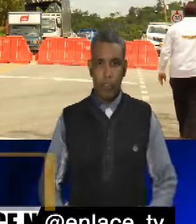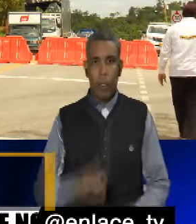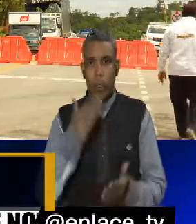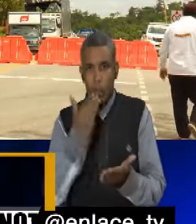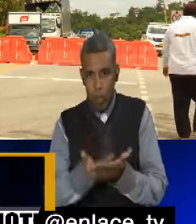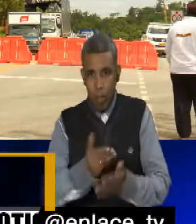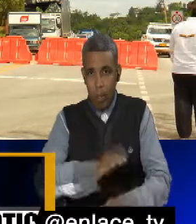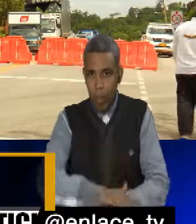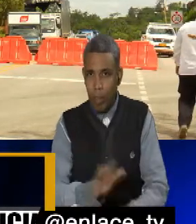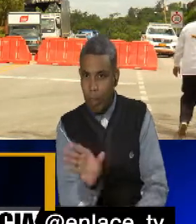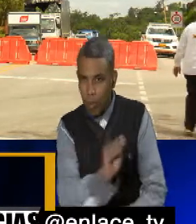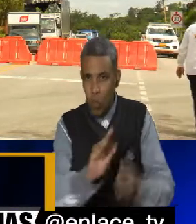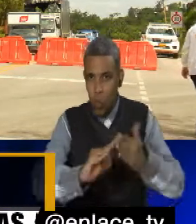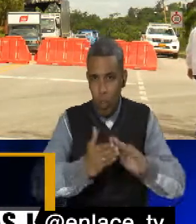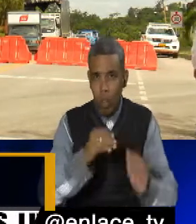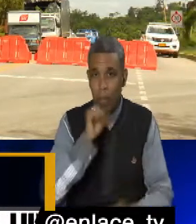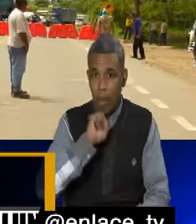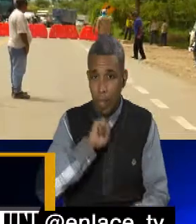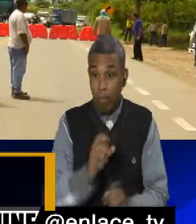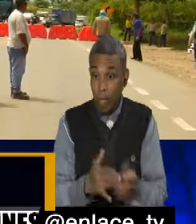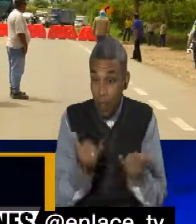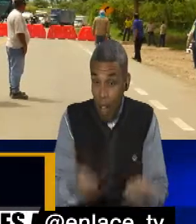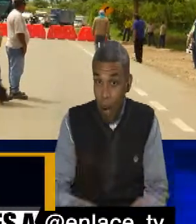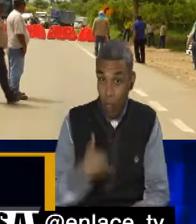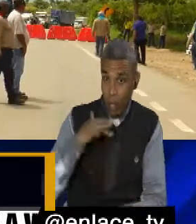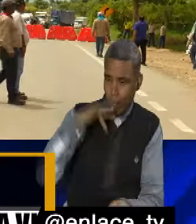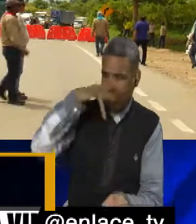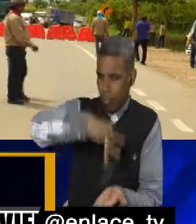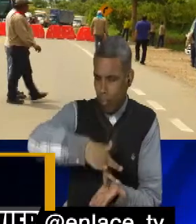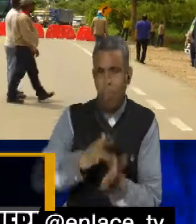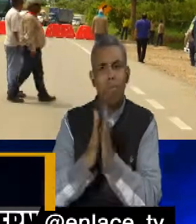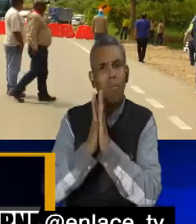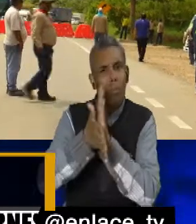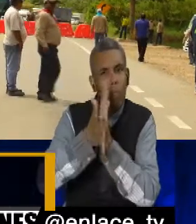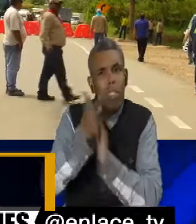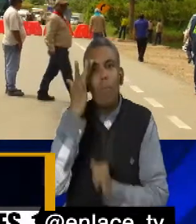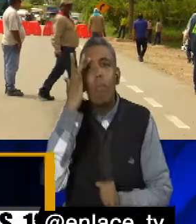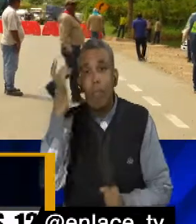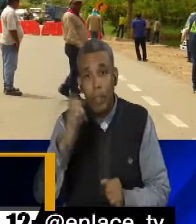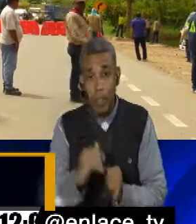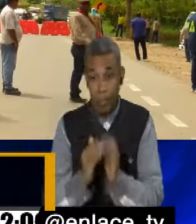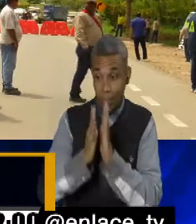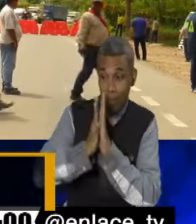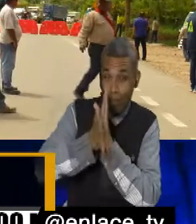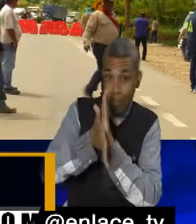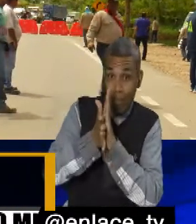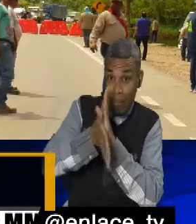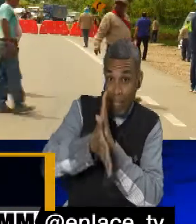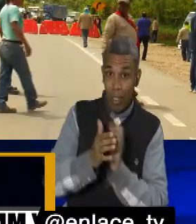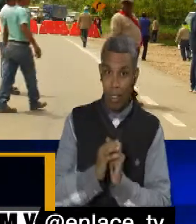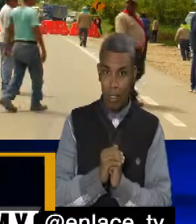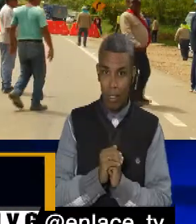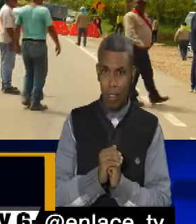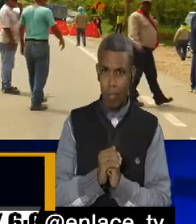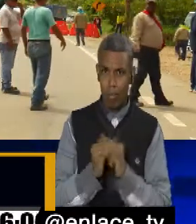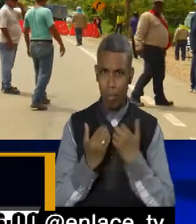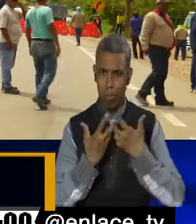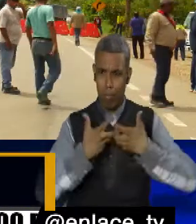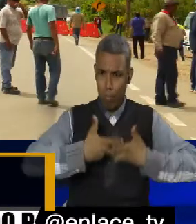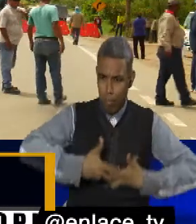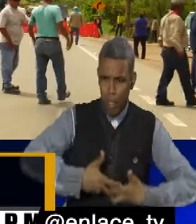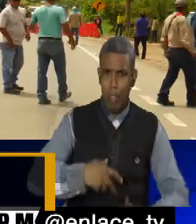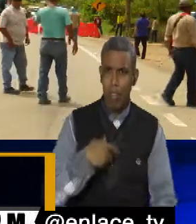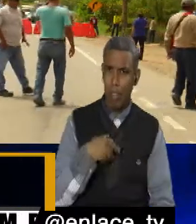Enlace Noticias. Pues bueno, esta es una oportunidad para aclarar porque pues es irresponsable que nos sigan diciendo que no hay